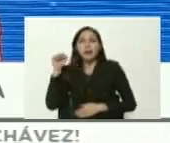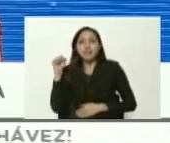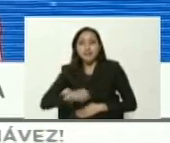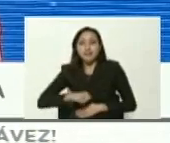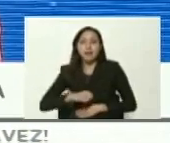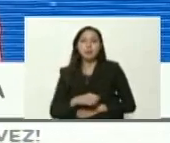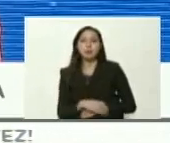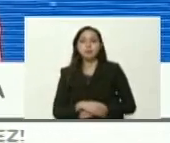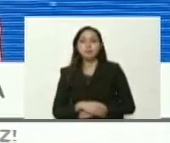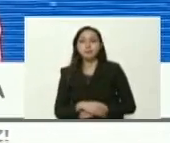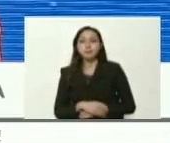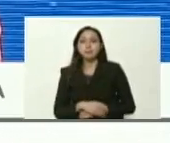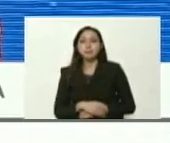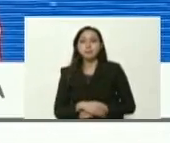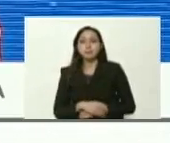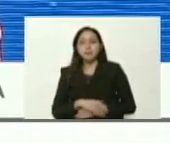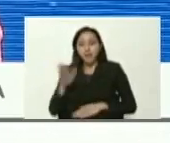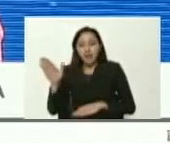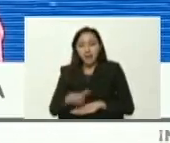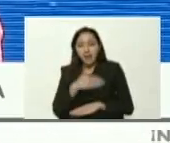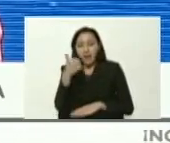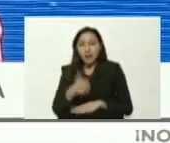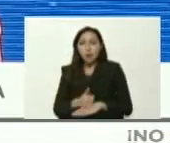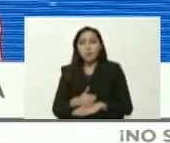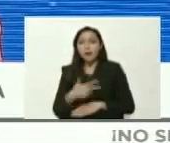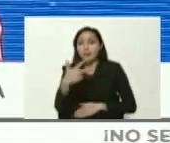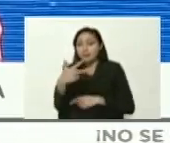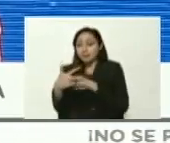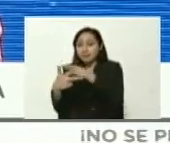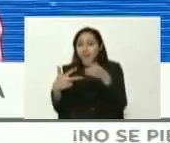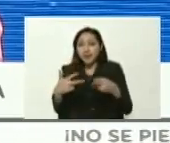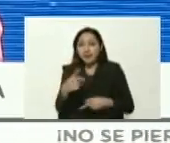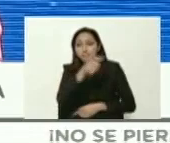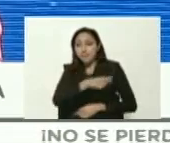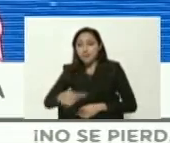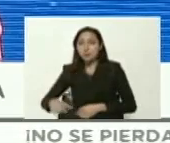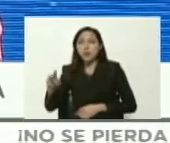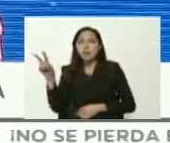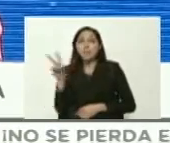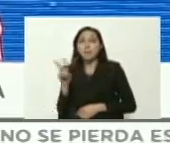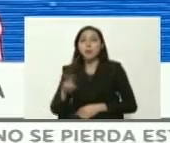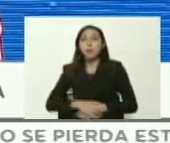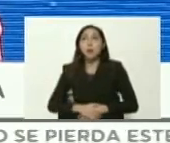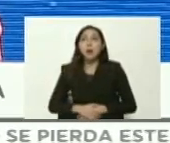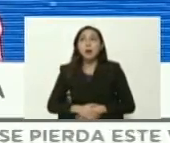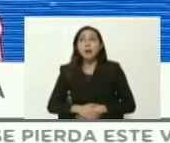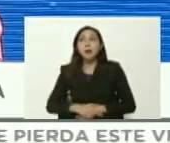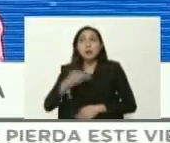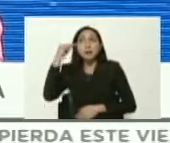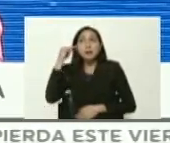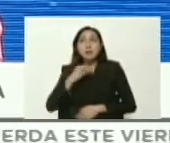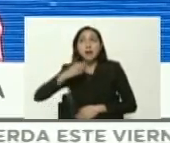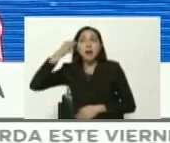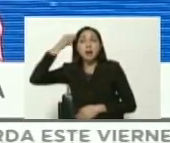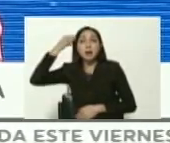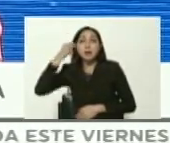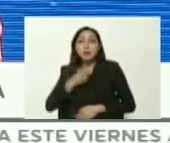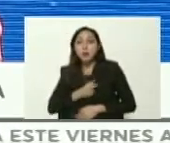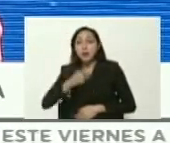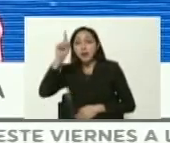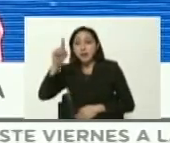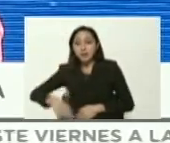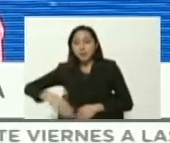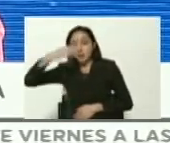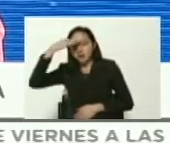lo aceptamos. Que la culpa la tienen tres venezolanos: Simón Bolívar, Antonio José de Sucre y el